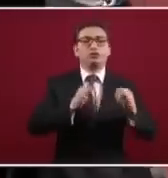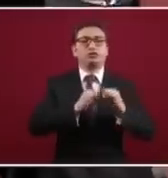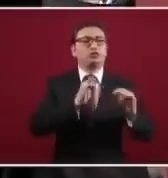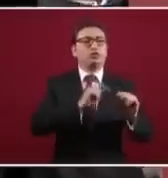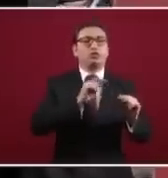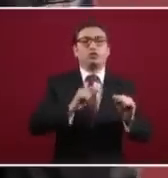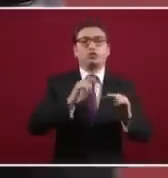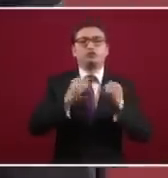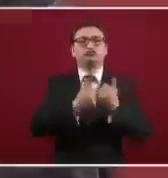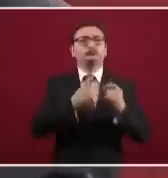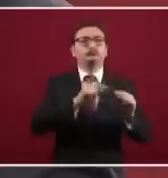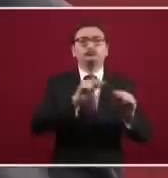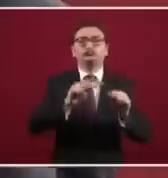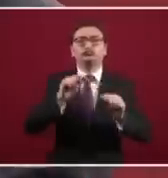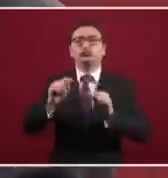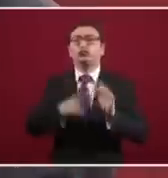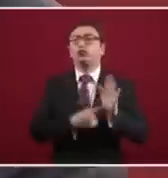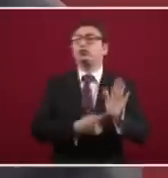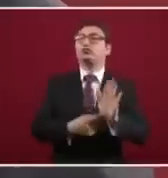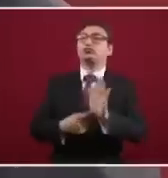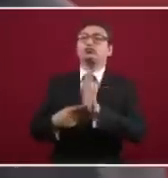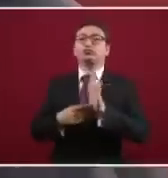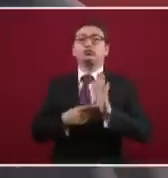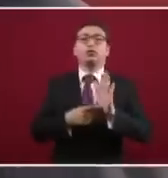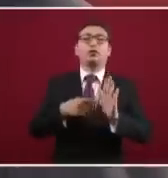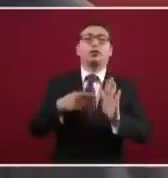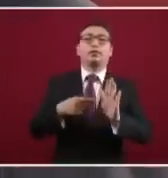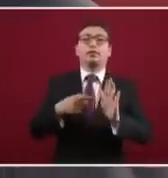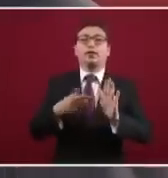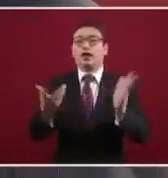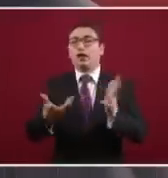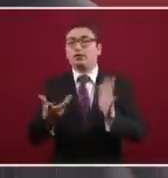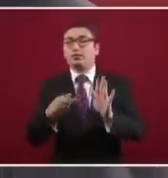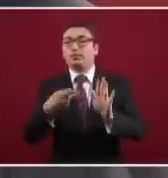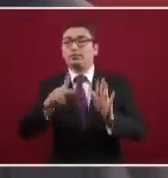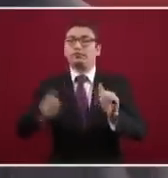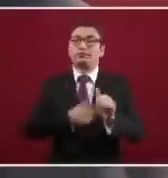para atracar, para saquear,